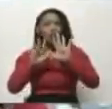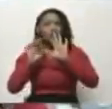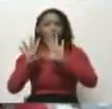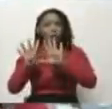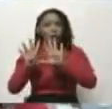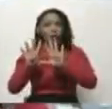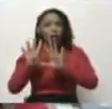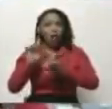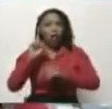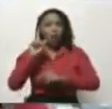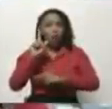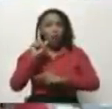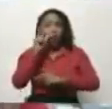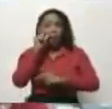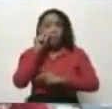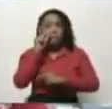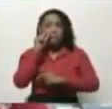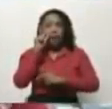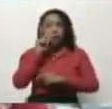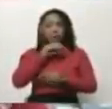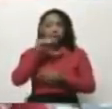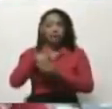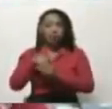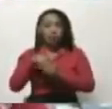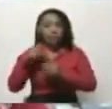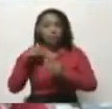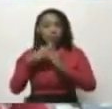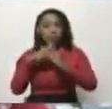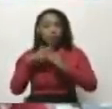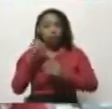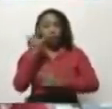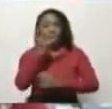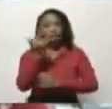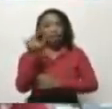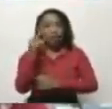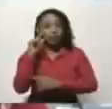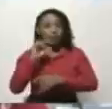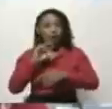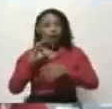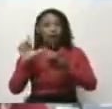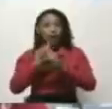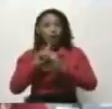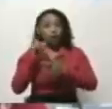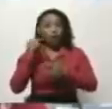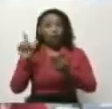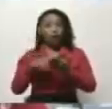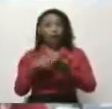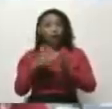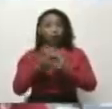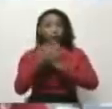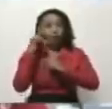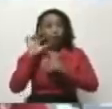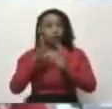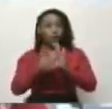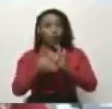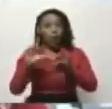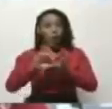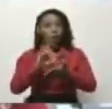que un discípulo allanó mi casa y se enamoró de mi libro de medicina y de ese libro. Espero que por lo menos lo haya leído, porque se me robó el libro